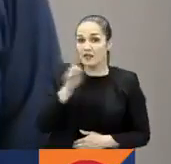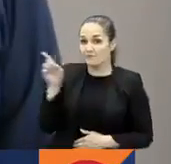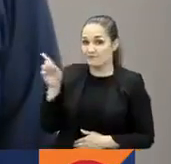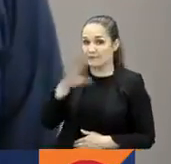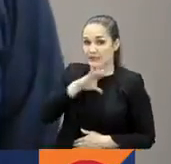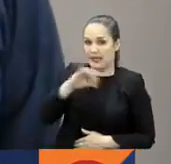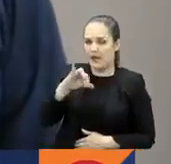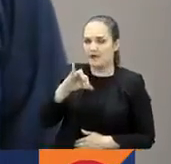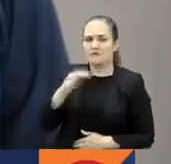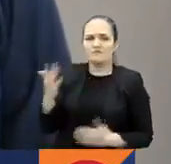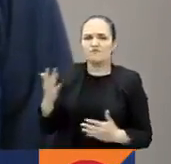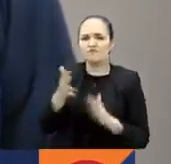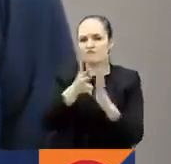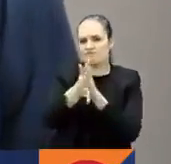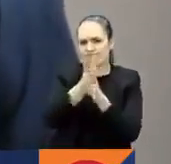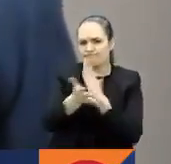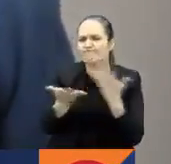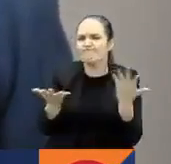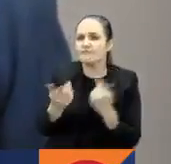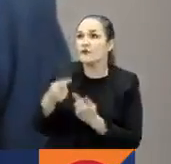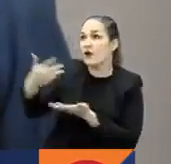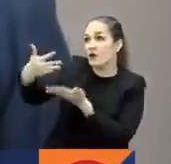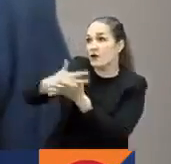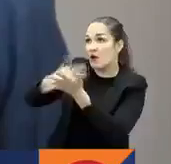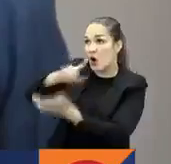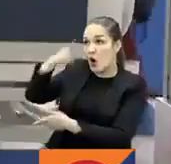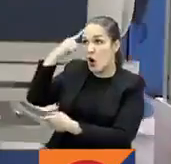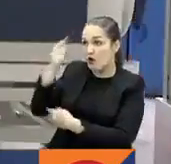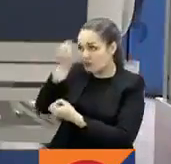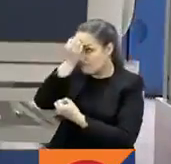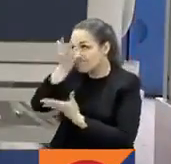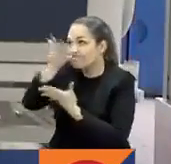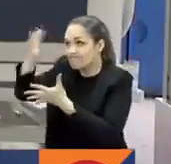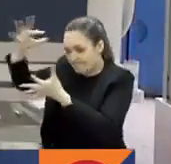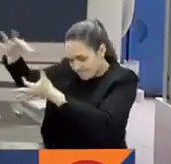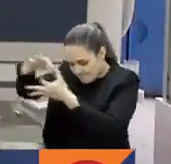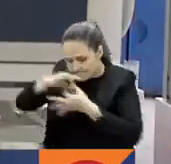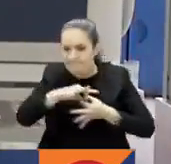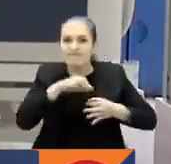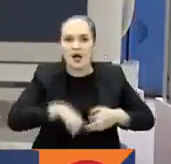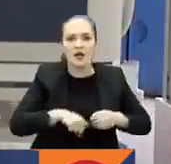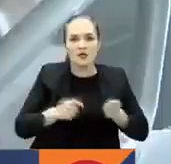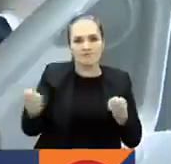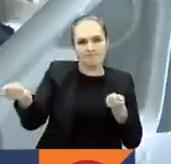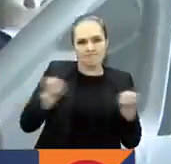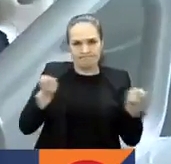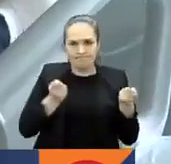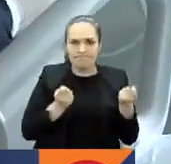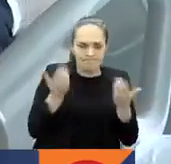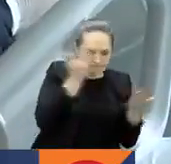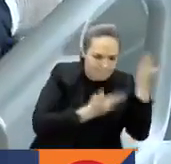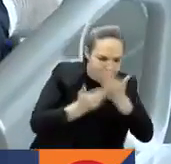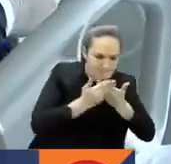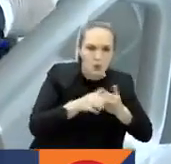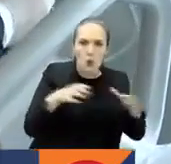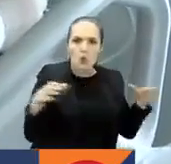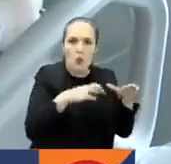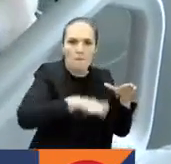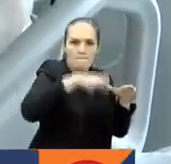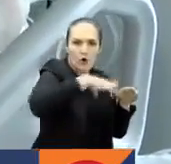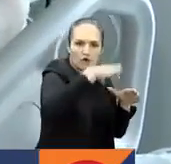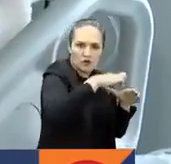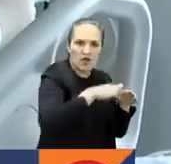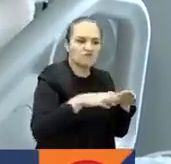que las recomendaciones del Gobierno Nacional para evitar incremento de contagios debido a la ocupación de camas UCI están siendo analizadas por expertos en salud